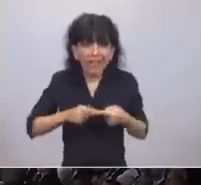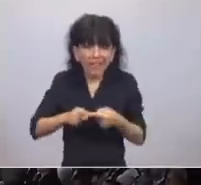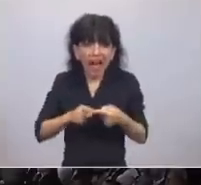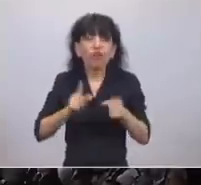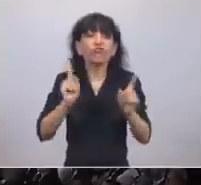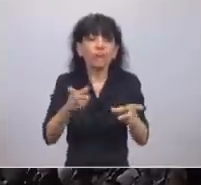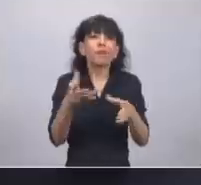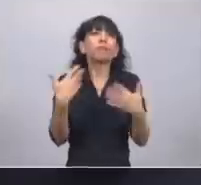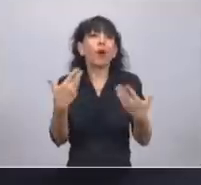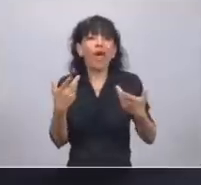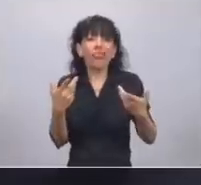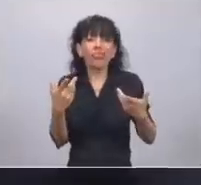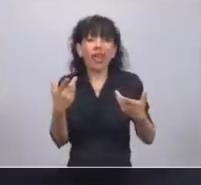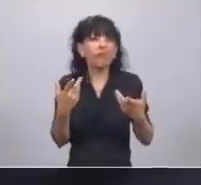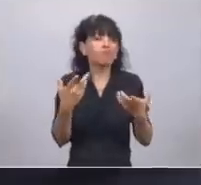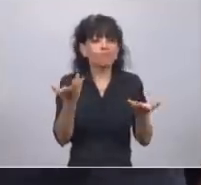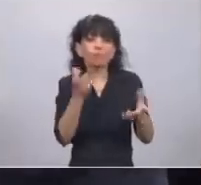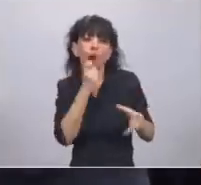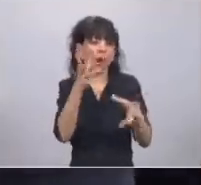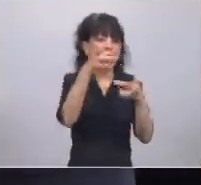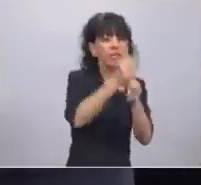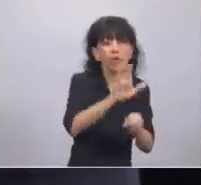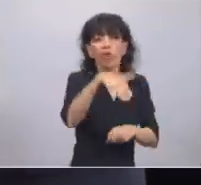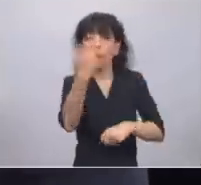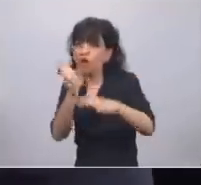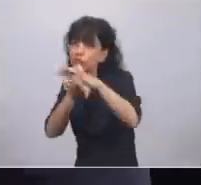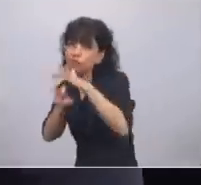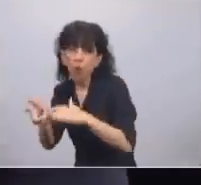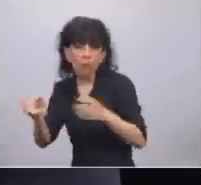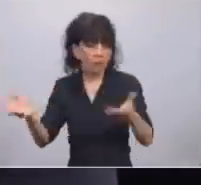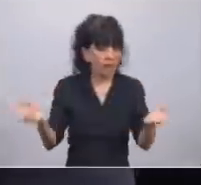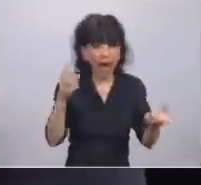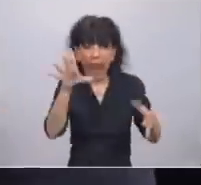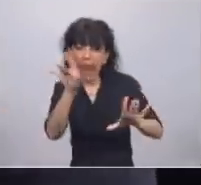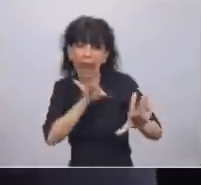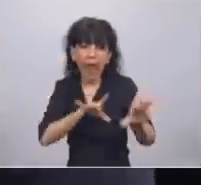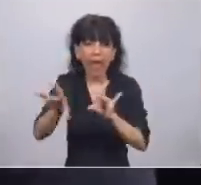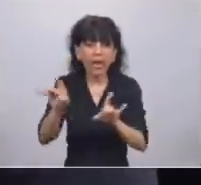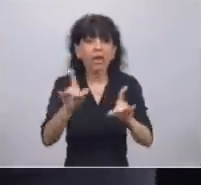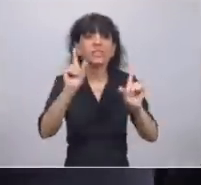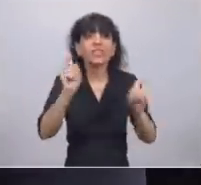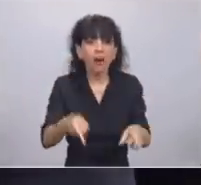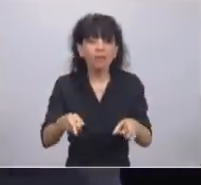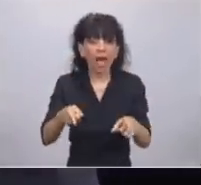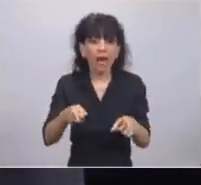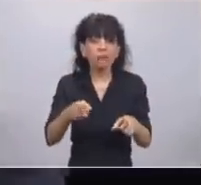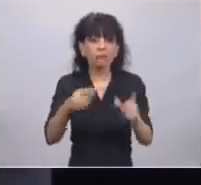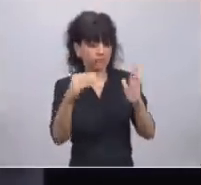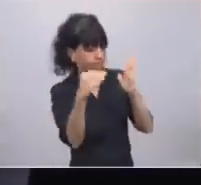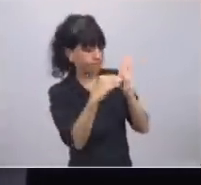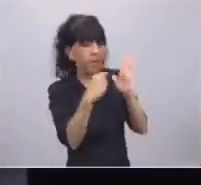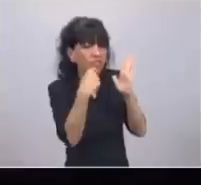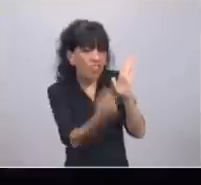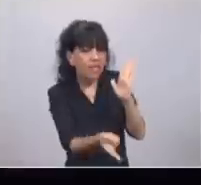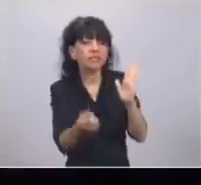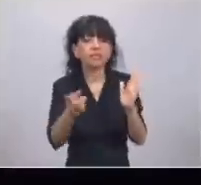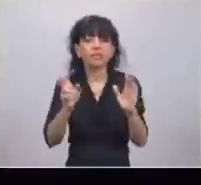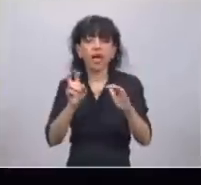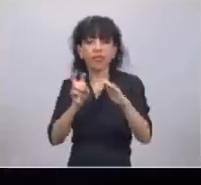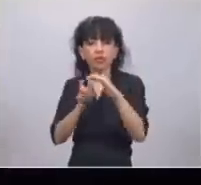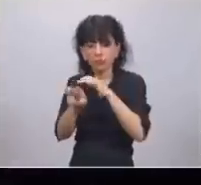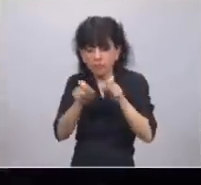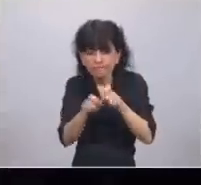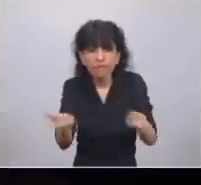y subte, que incluye además nuevos sectores de estacionamiento, también va a